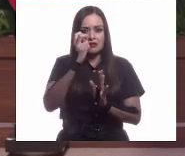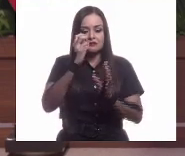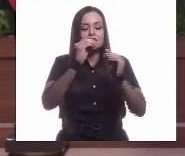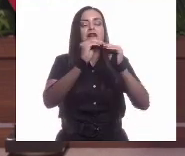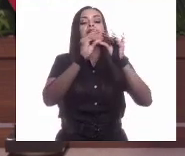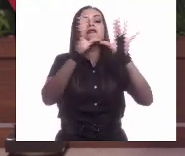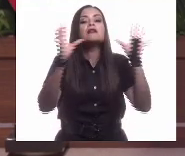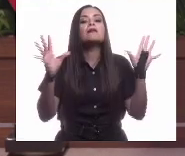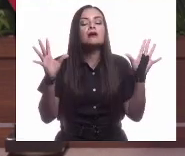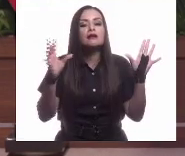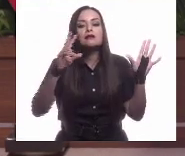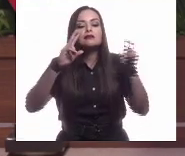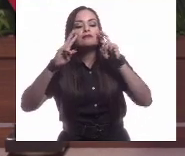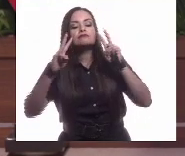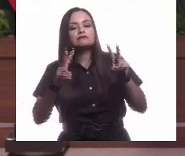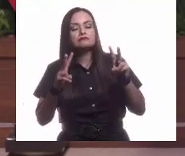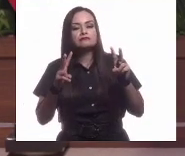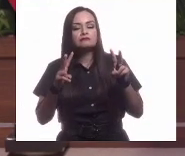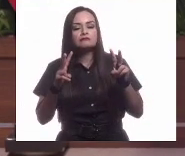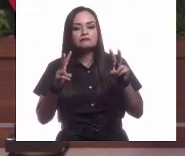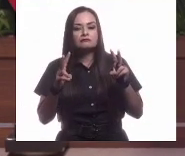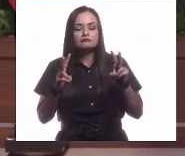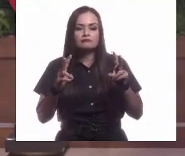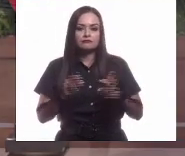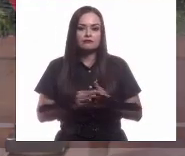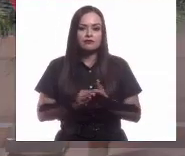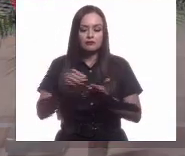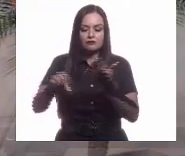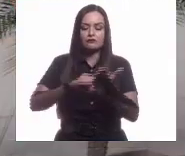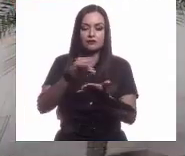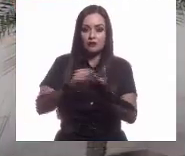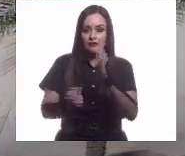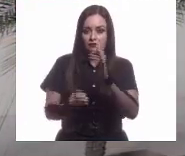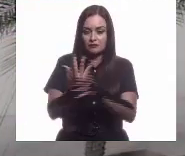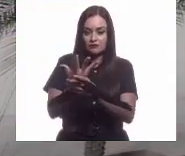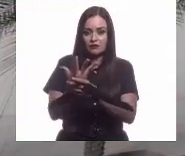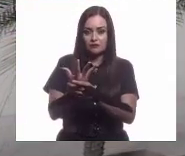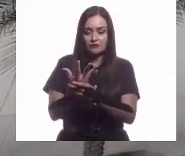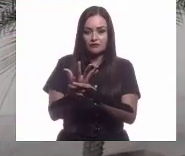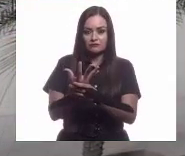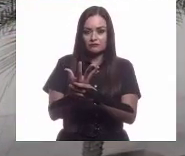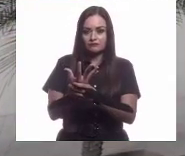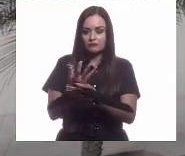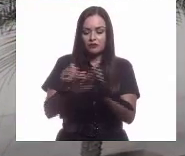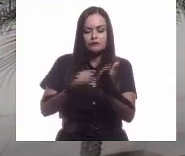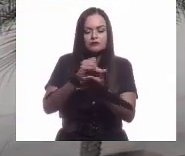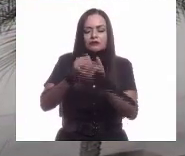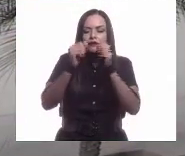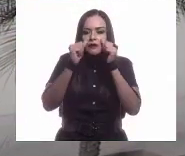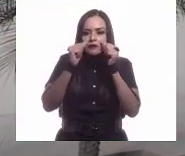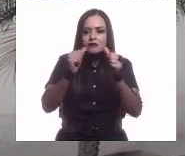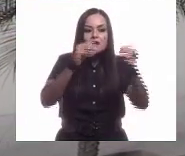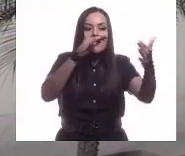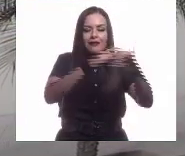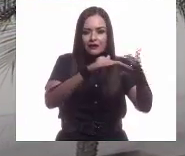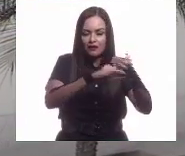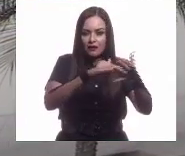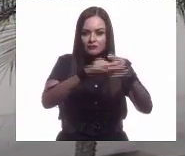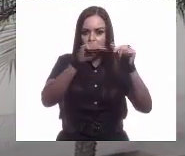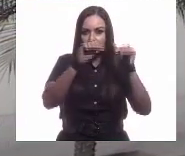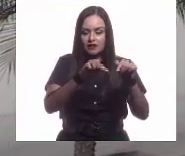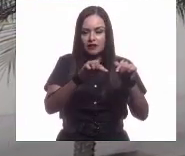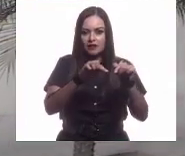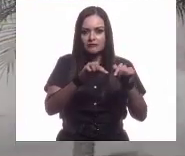absoluta. Este año abrimos un nuevo centro de atención a contribuyentes en Cabo San Lucas con